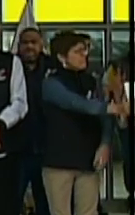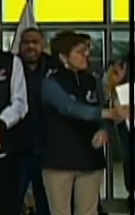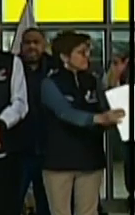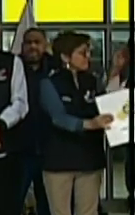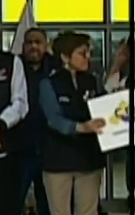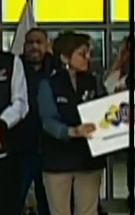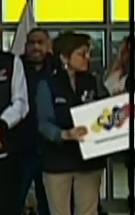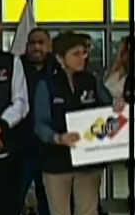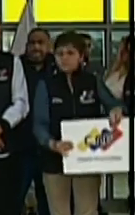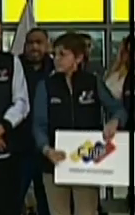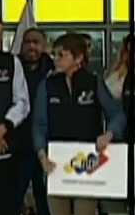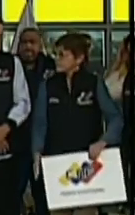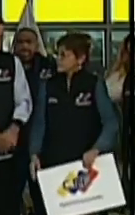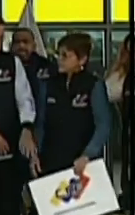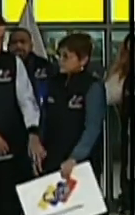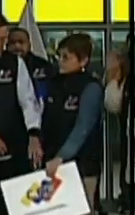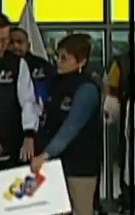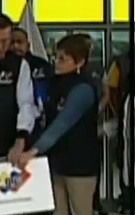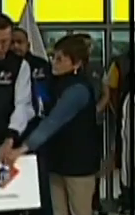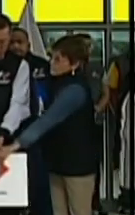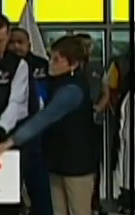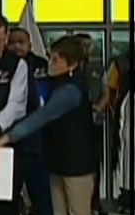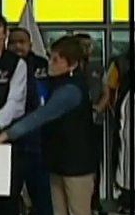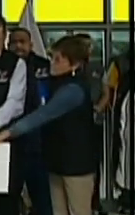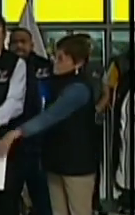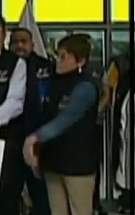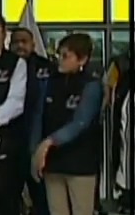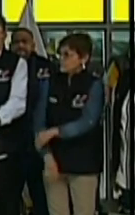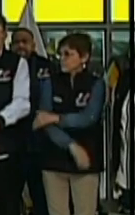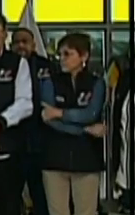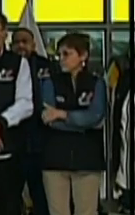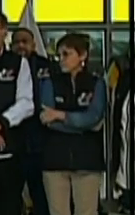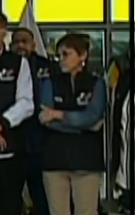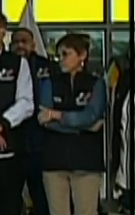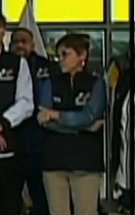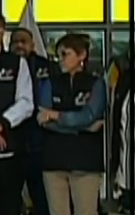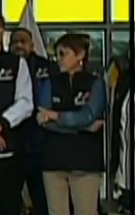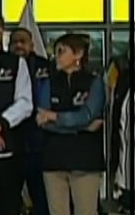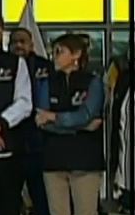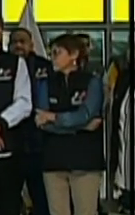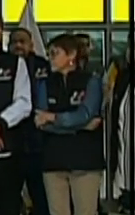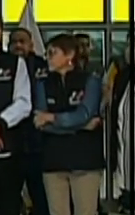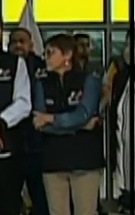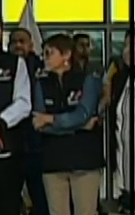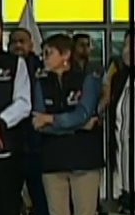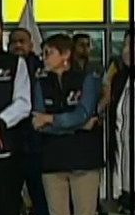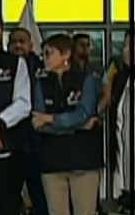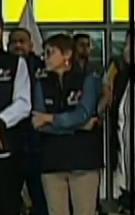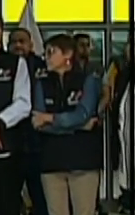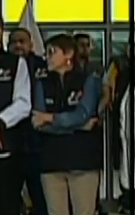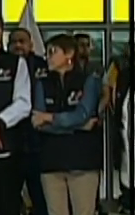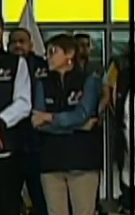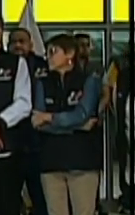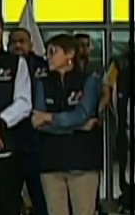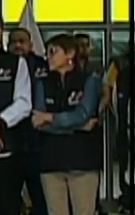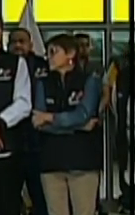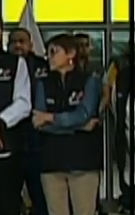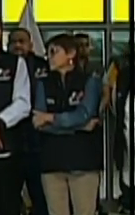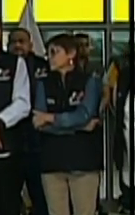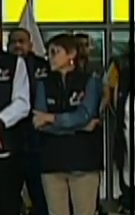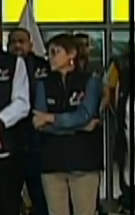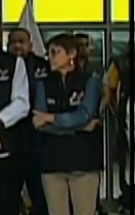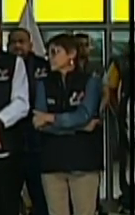Venezuela, el mundo, que sabemos que nos están viendo, tenemos en el Distrito Capital,